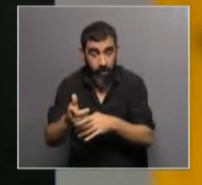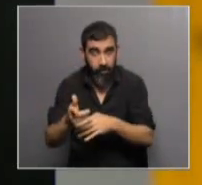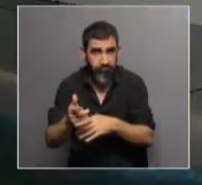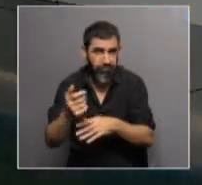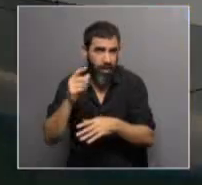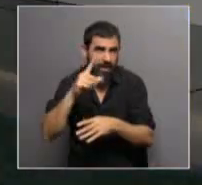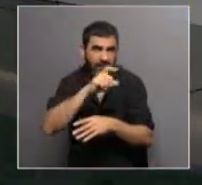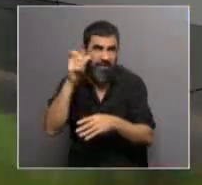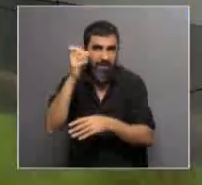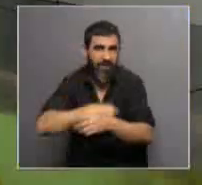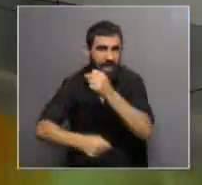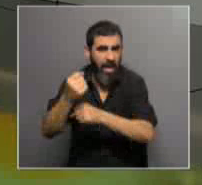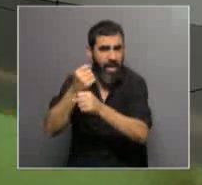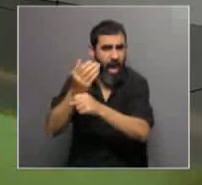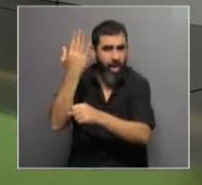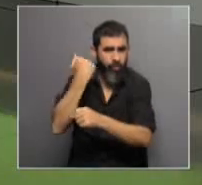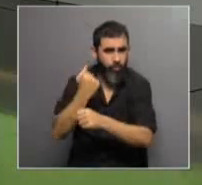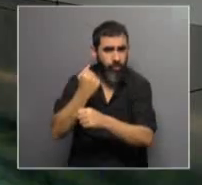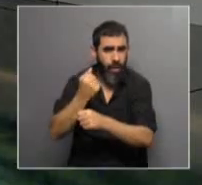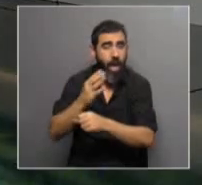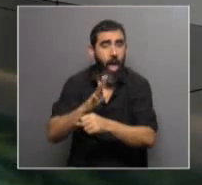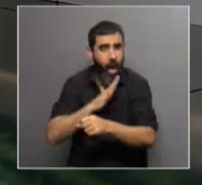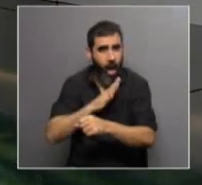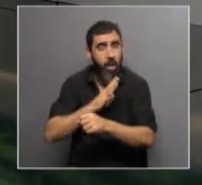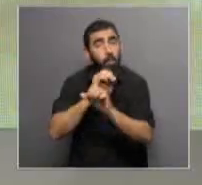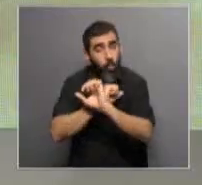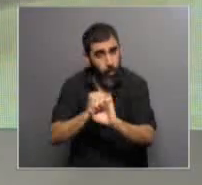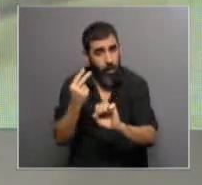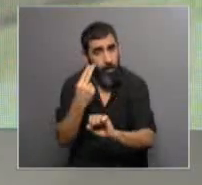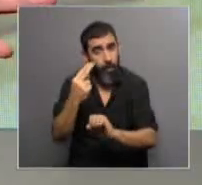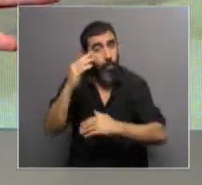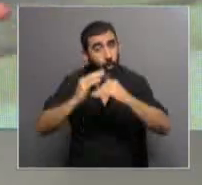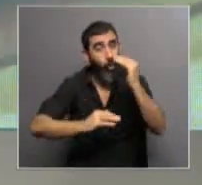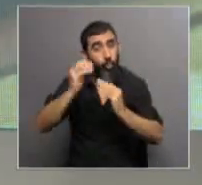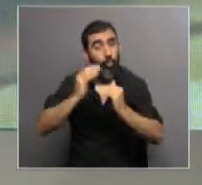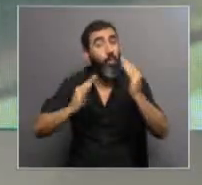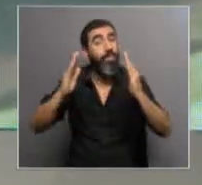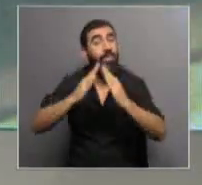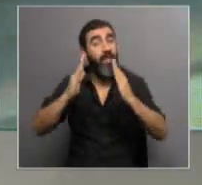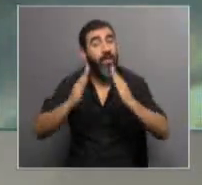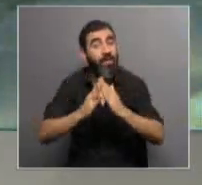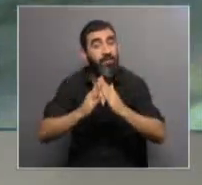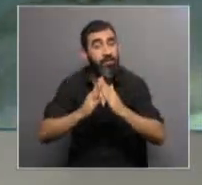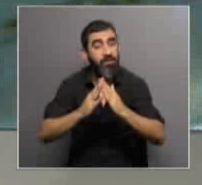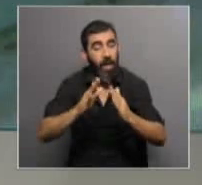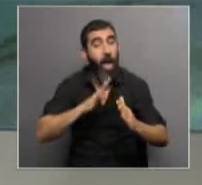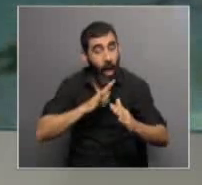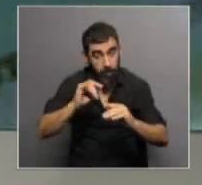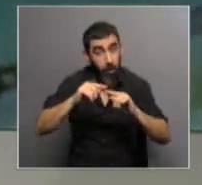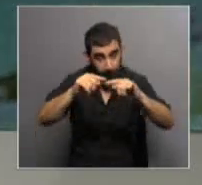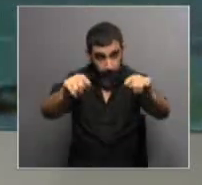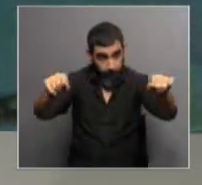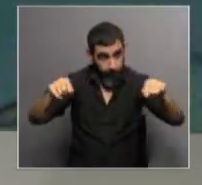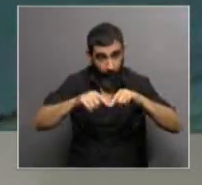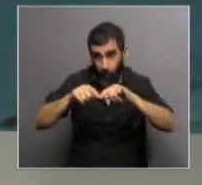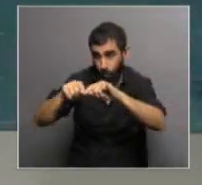un siglo atrás había un loteo había autorizado incluso reconstruir casas tumbas no se requiera pero eran padrones que hasta se